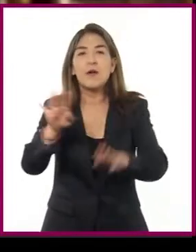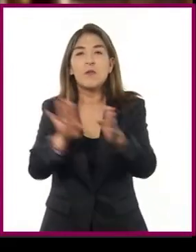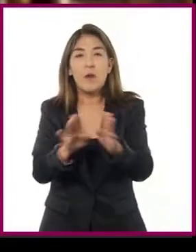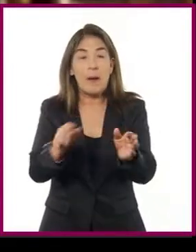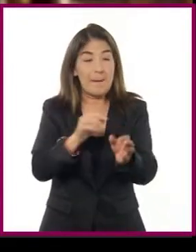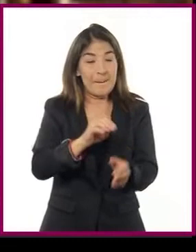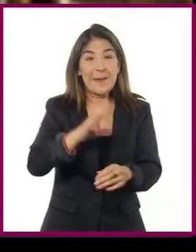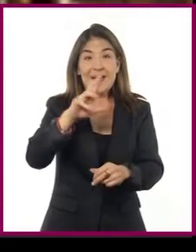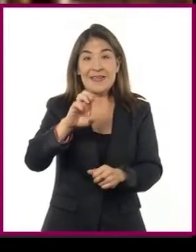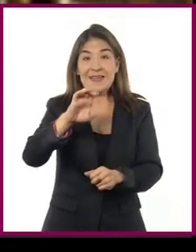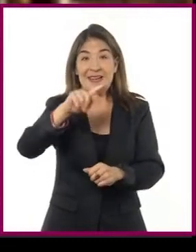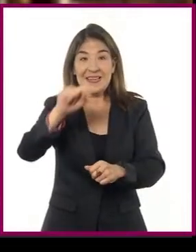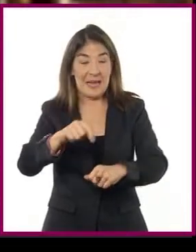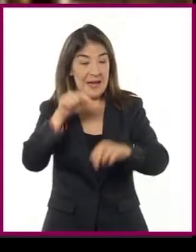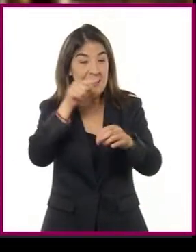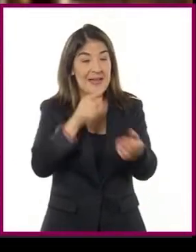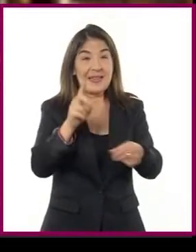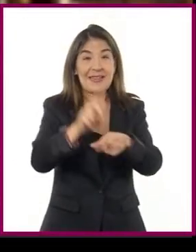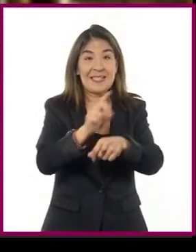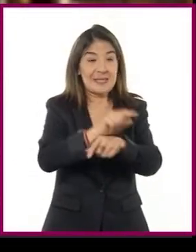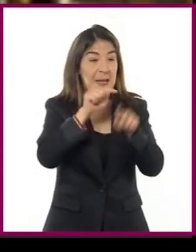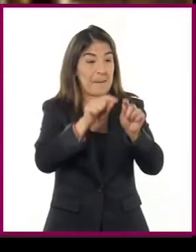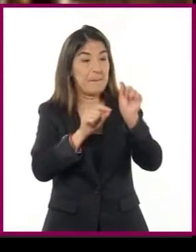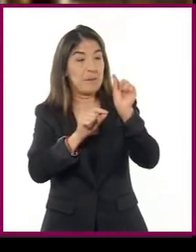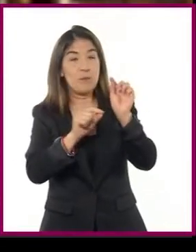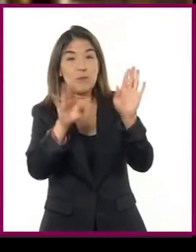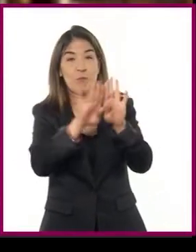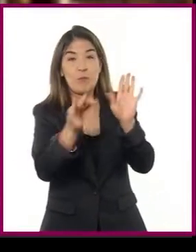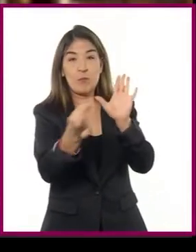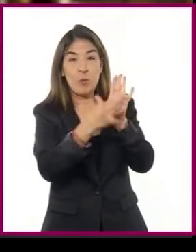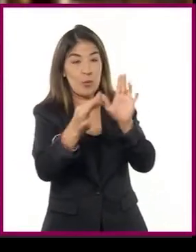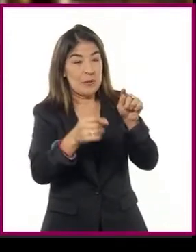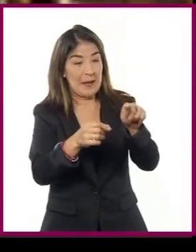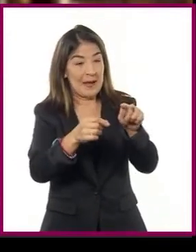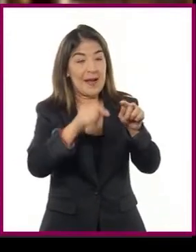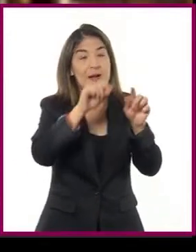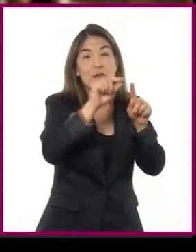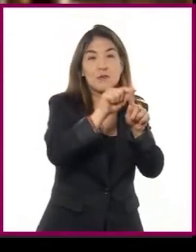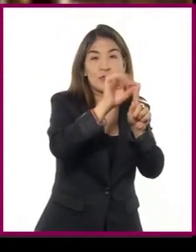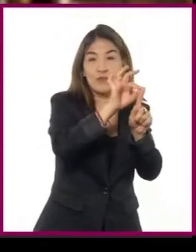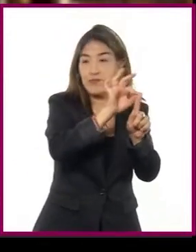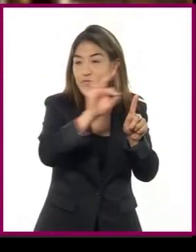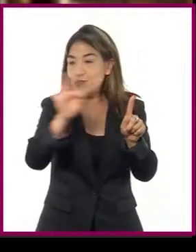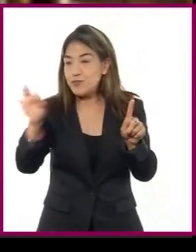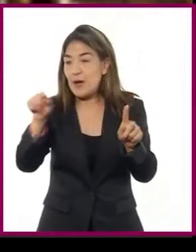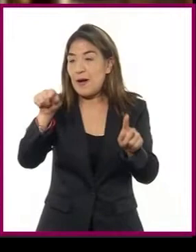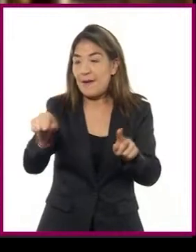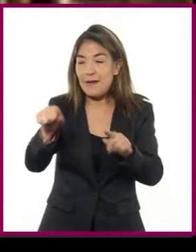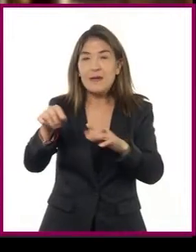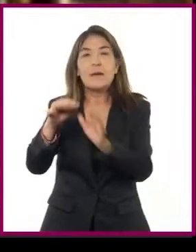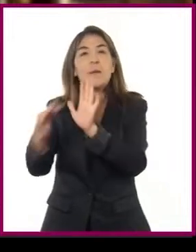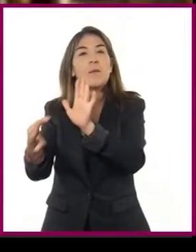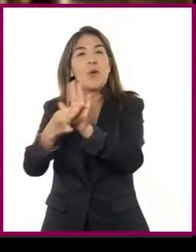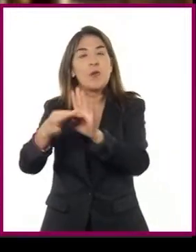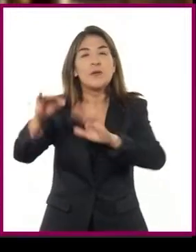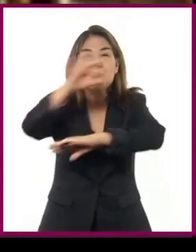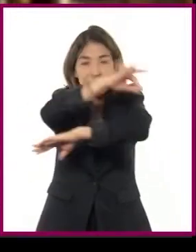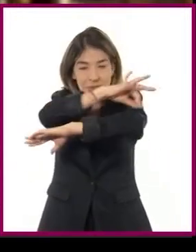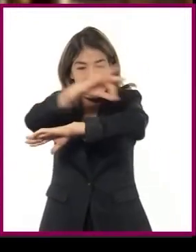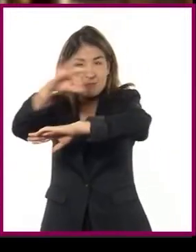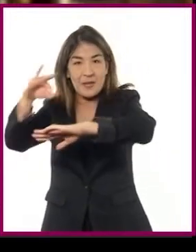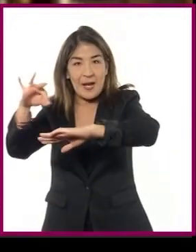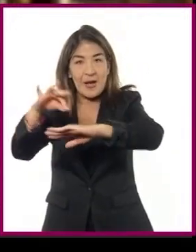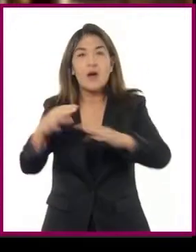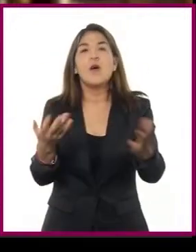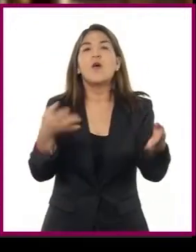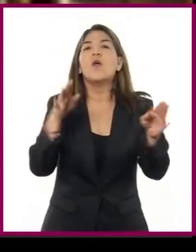un punto a cualquier otro. Quizá sea necesario definir qué es un